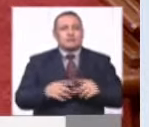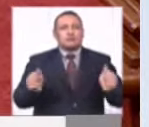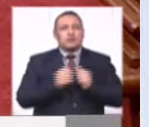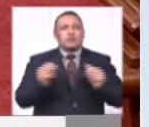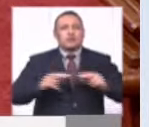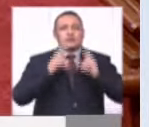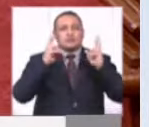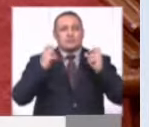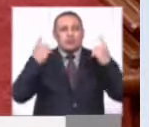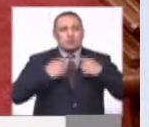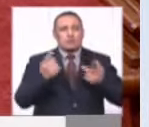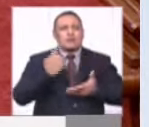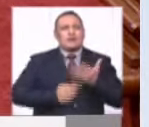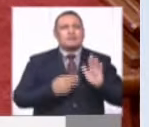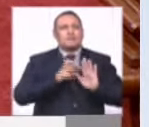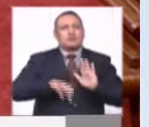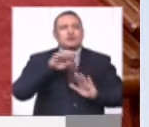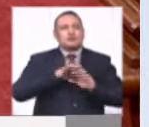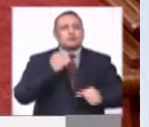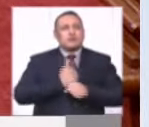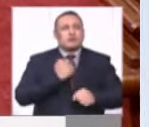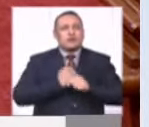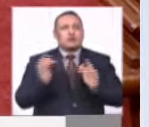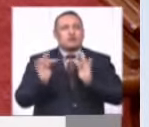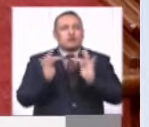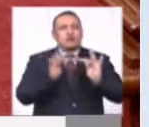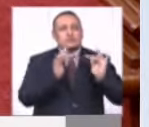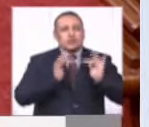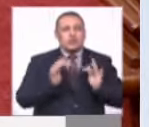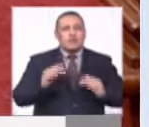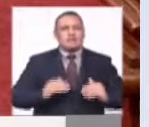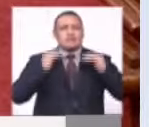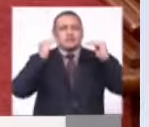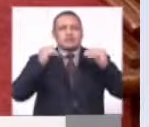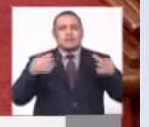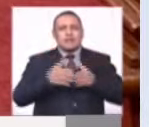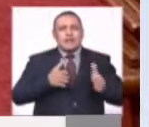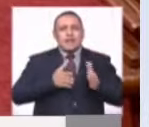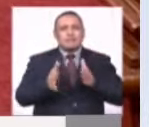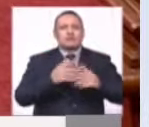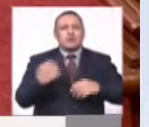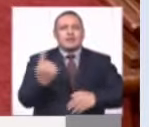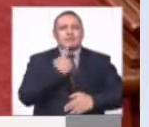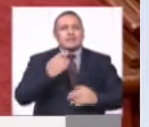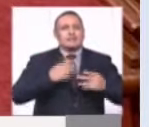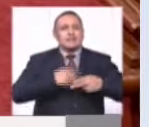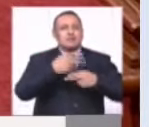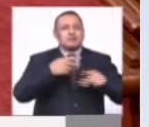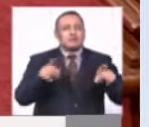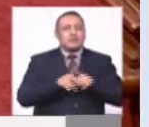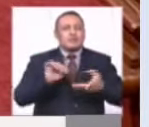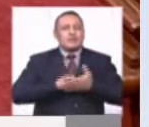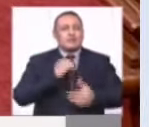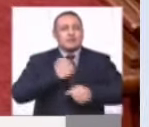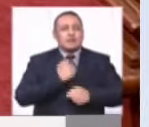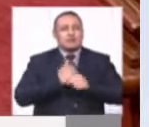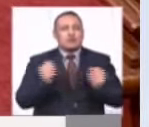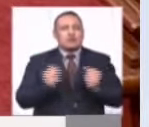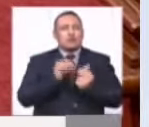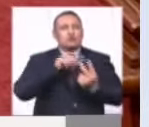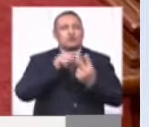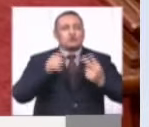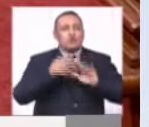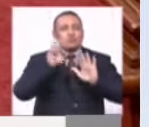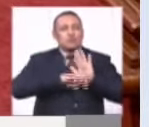el tema de qué proyectos estamos trabajando para la conectividad a nivel de caminos rurales y vecinales. Ahí estamos trabajando a través de